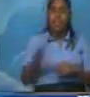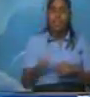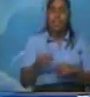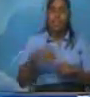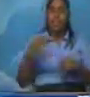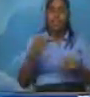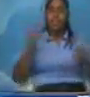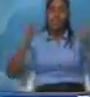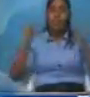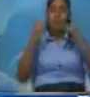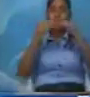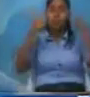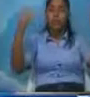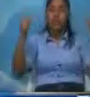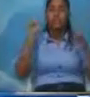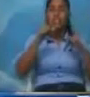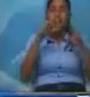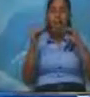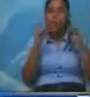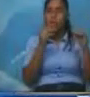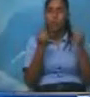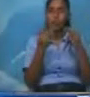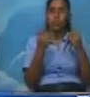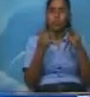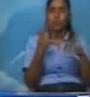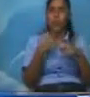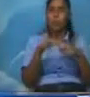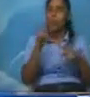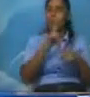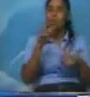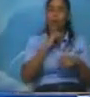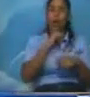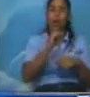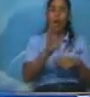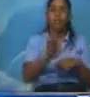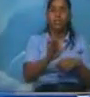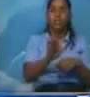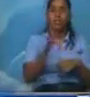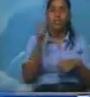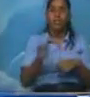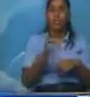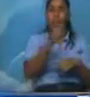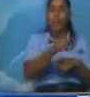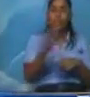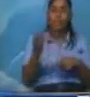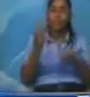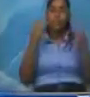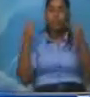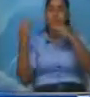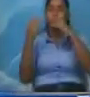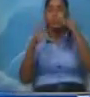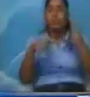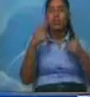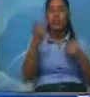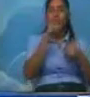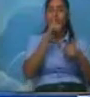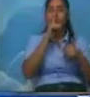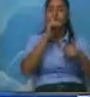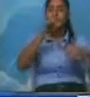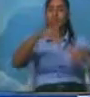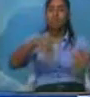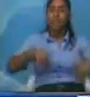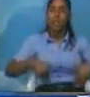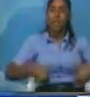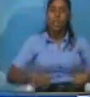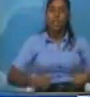impresionan si hablan bastante pero no es así la gente impresiona más y habla